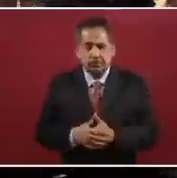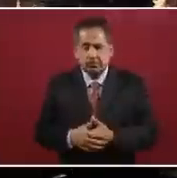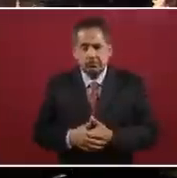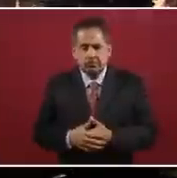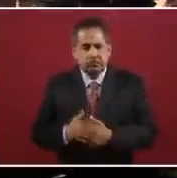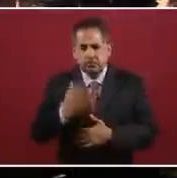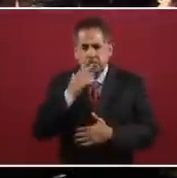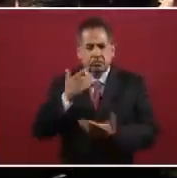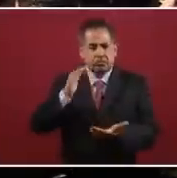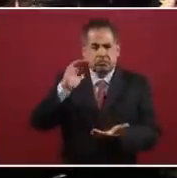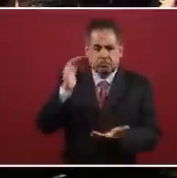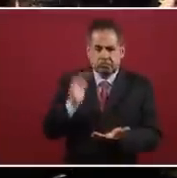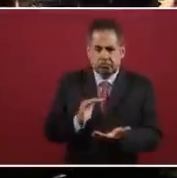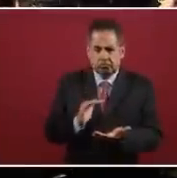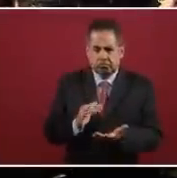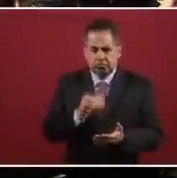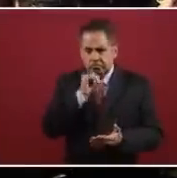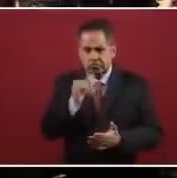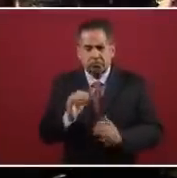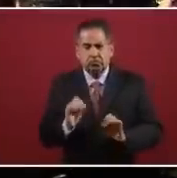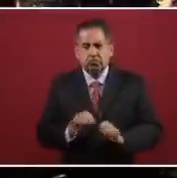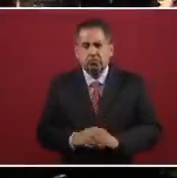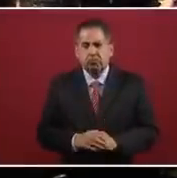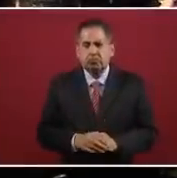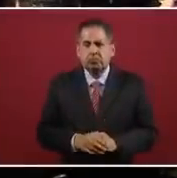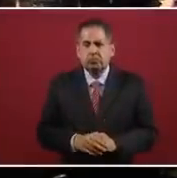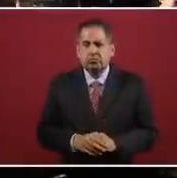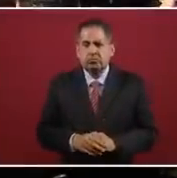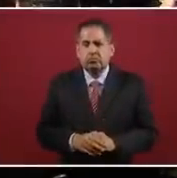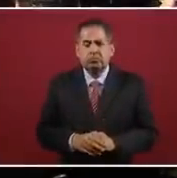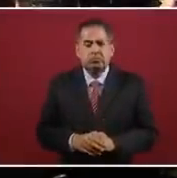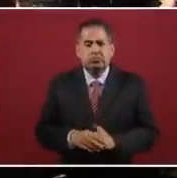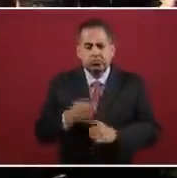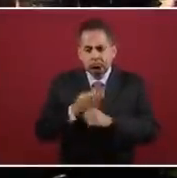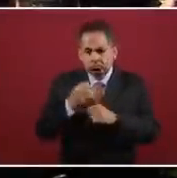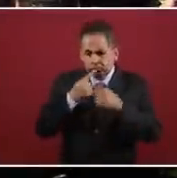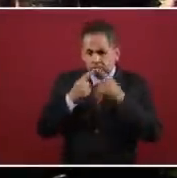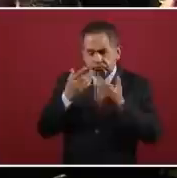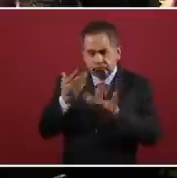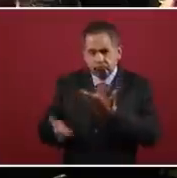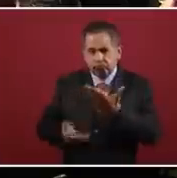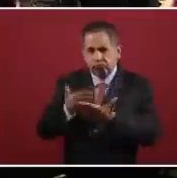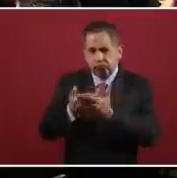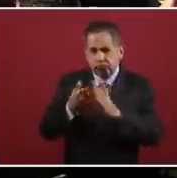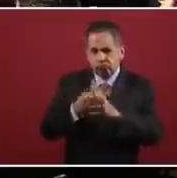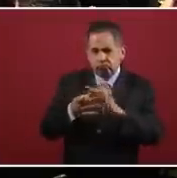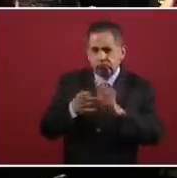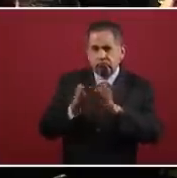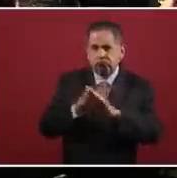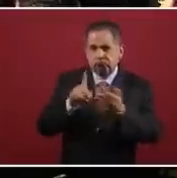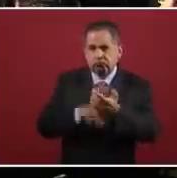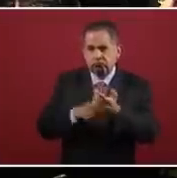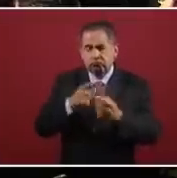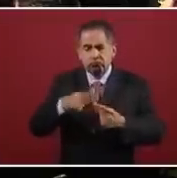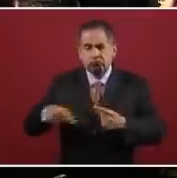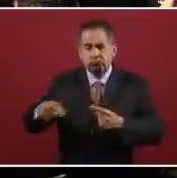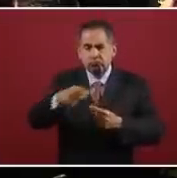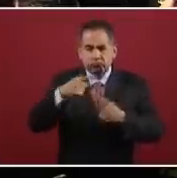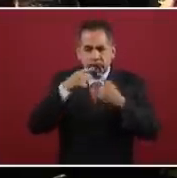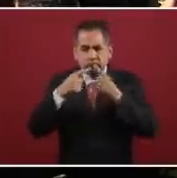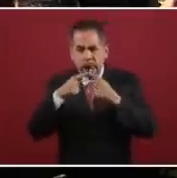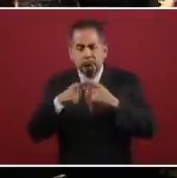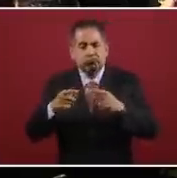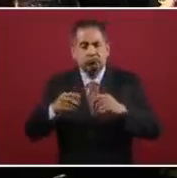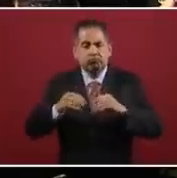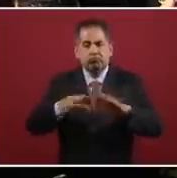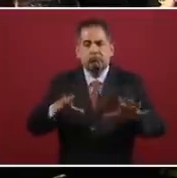baja, no sabemos si va a haber, estamos elaborando una propuesta, hemos hablado con los industriales de ambos sectores